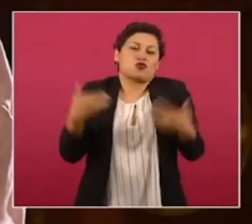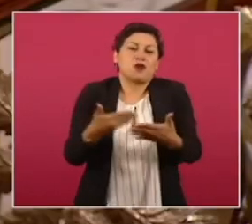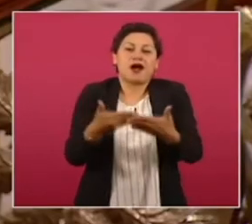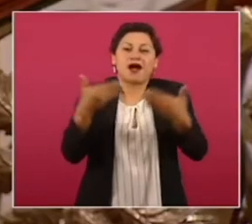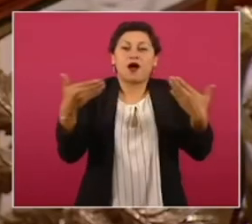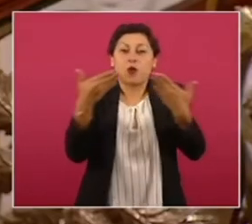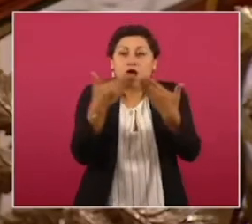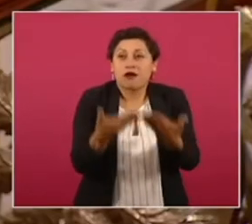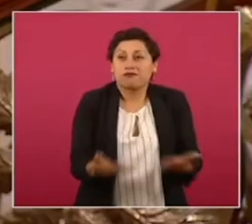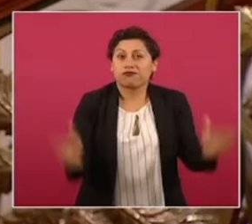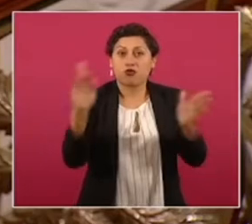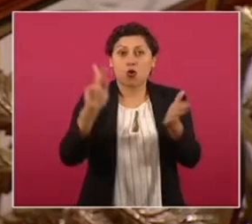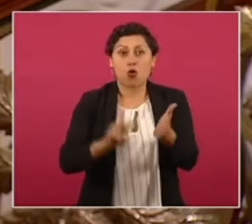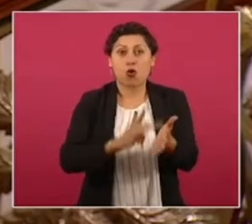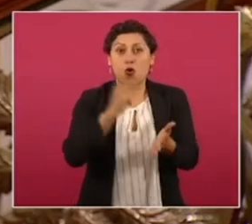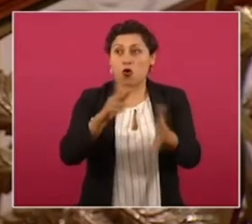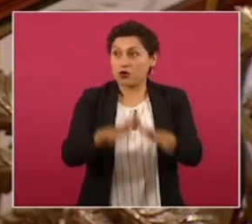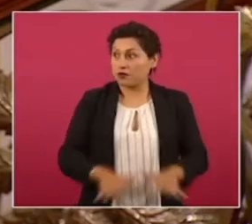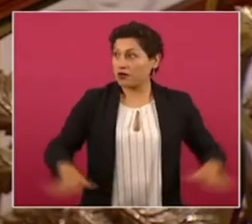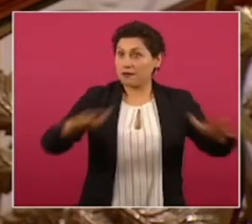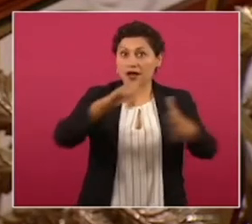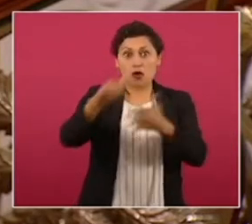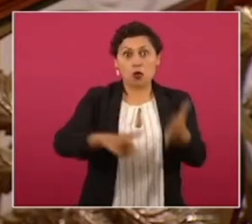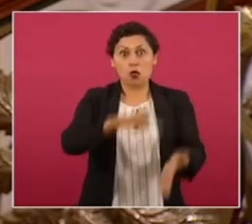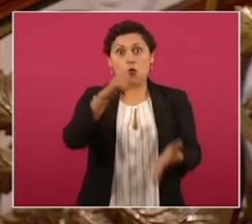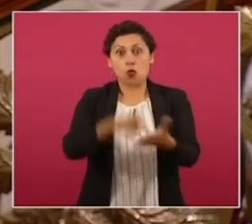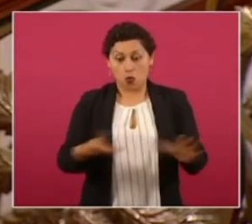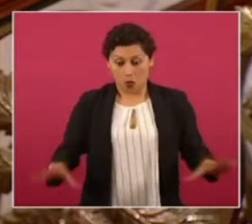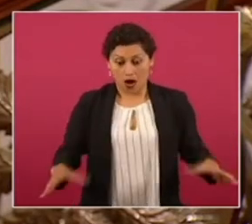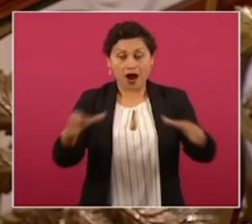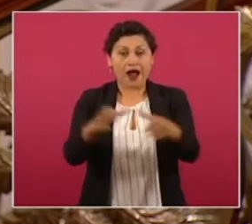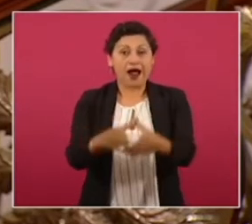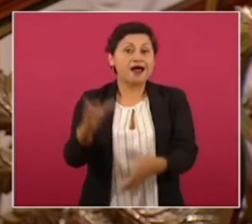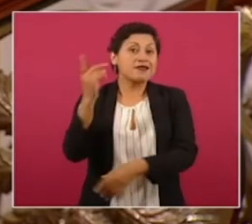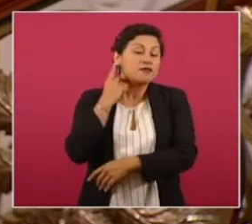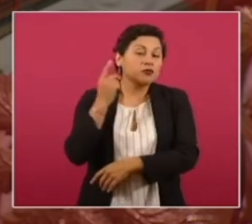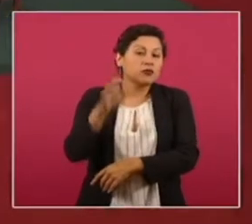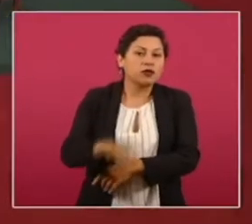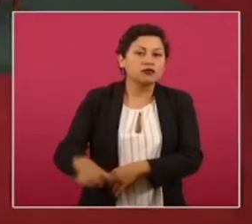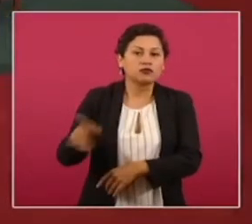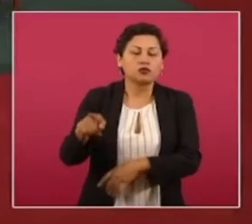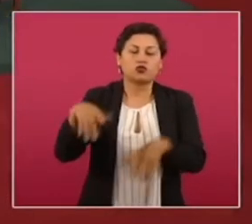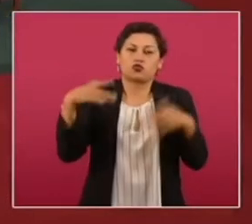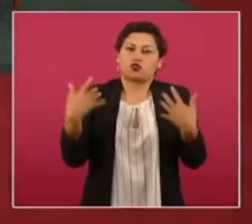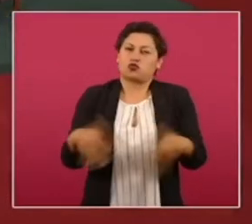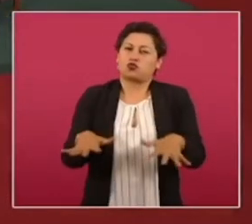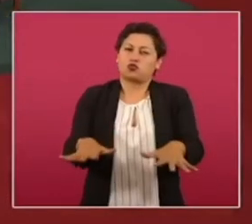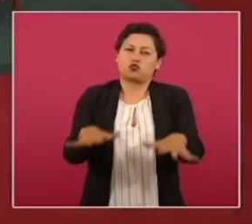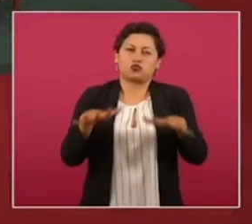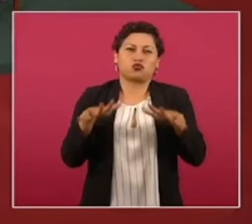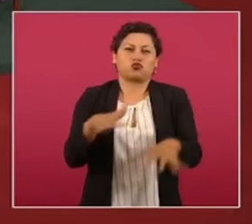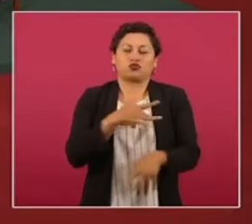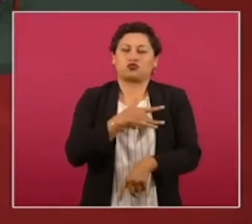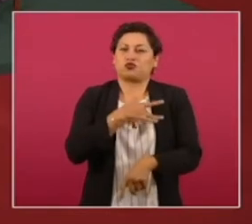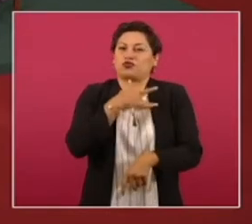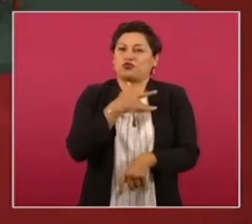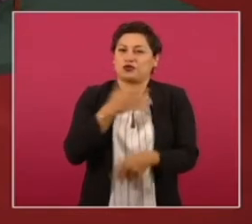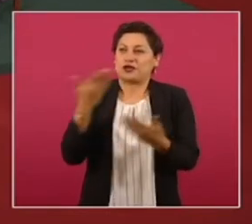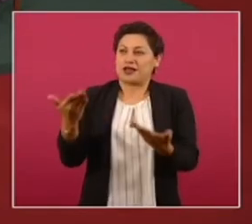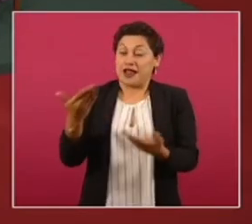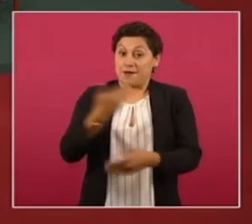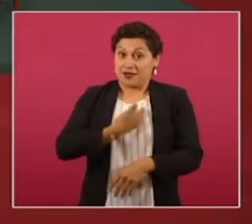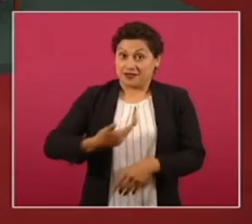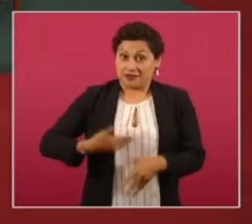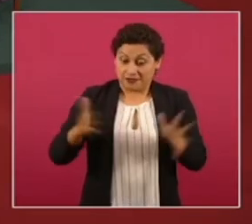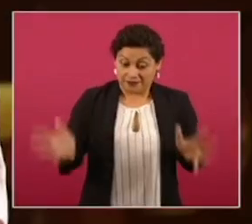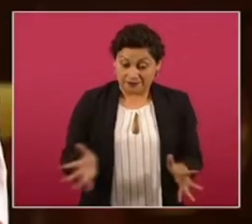de congresos o recinto parlamentario, impulsada por nuestro presidente, gran conocedor